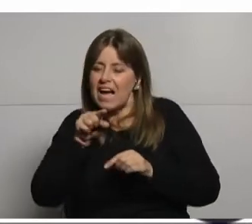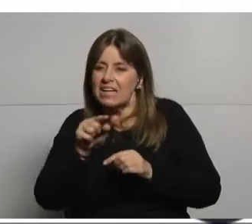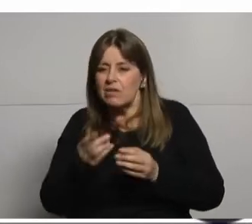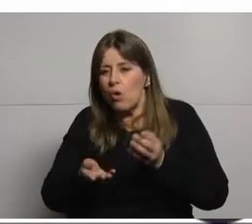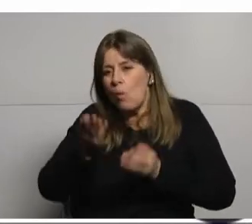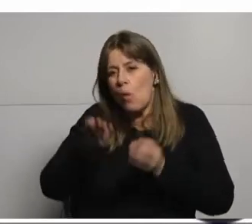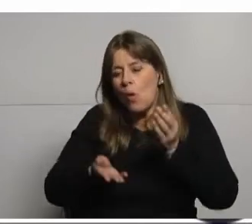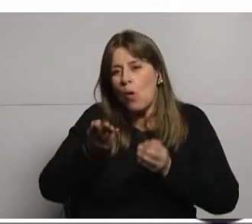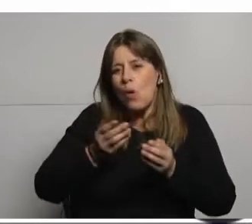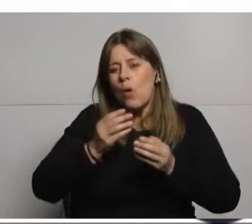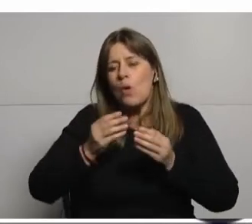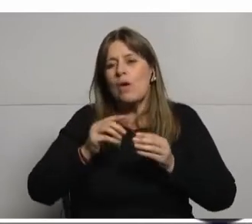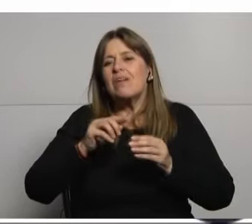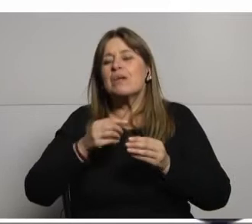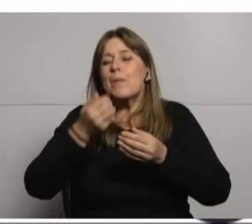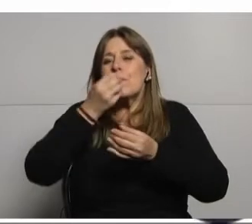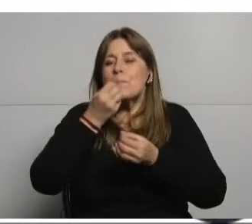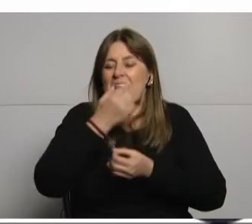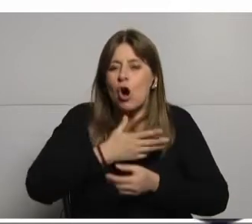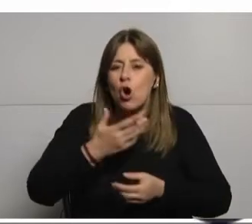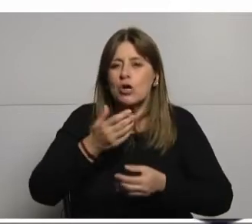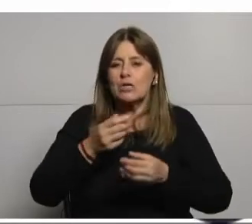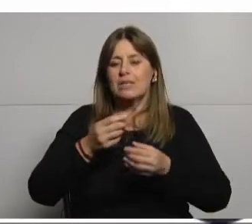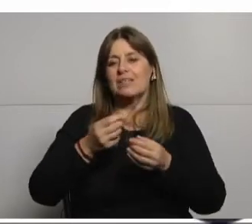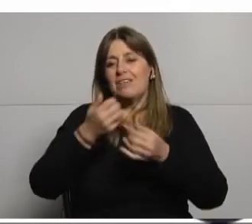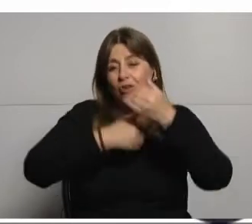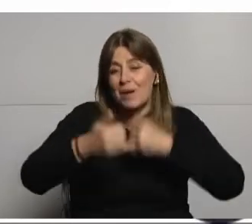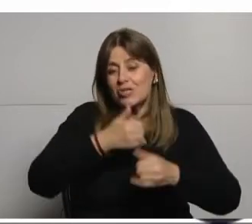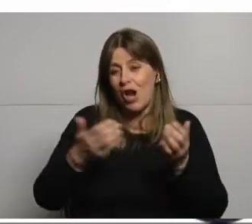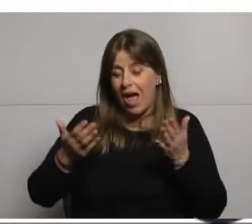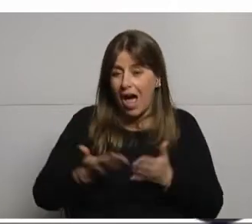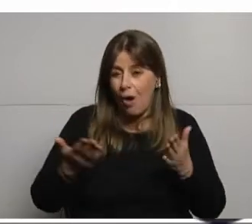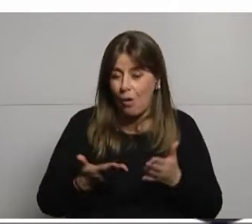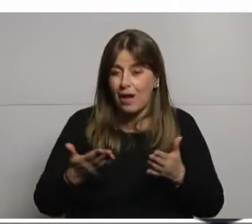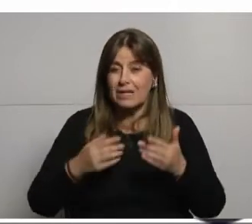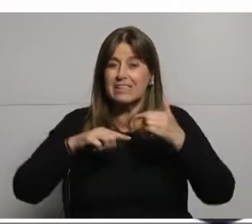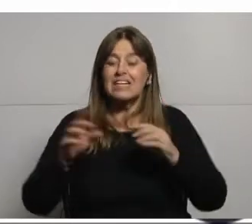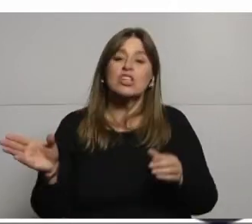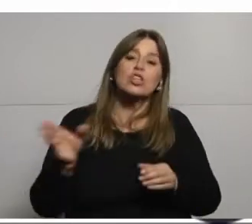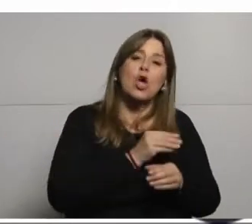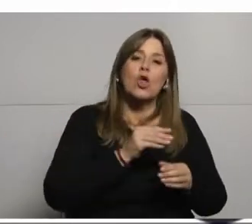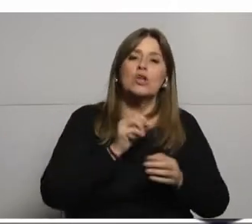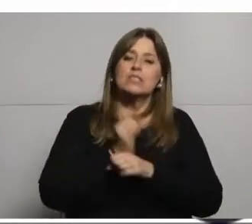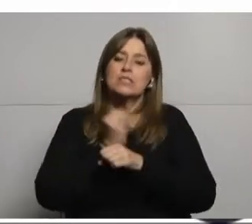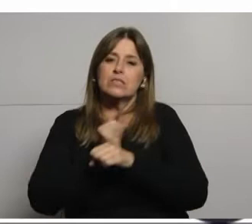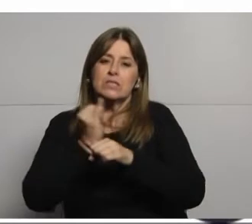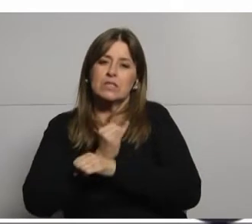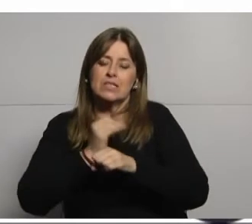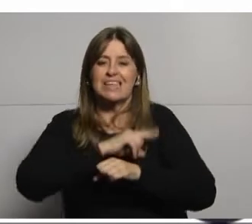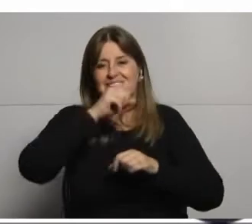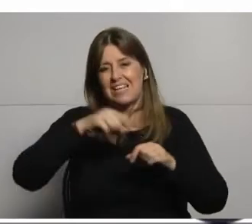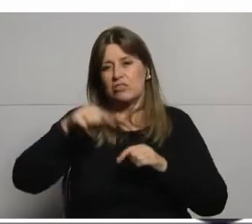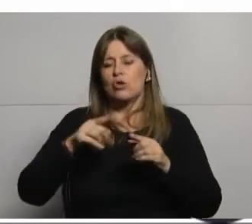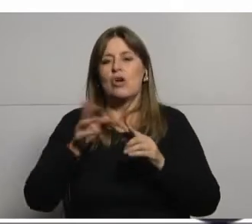de África. Tiene mejor información ahora. Tiene mejor información que todos los institutos de censo de África,